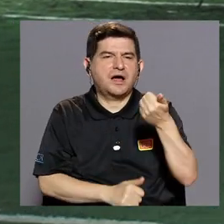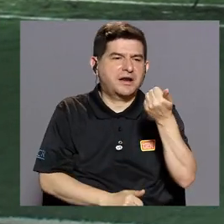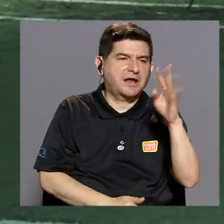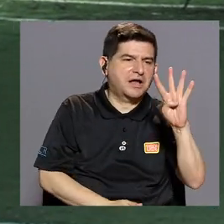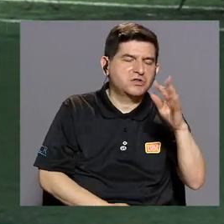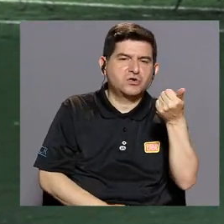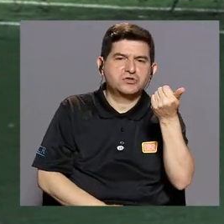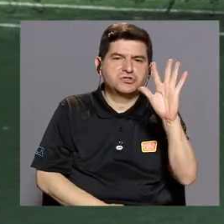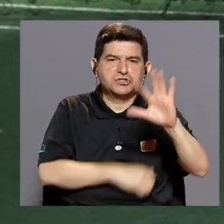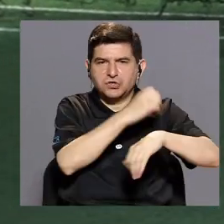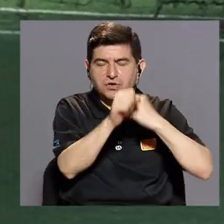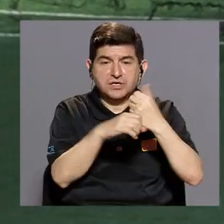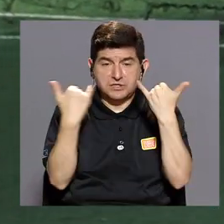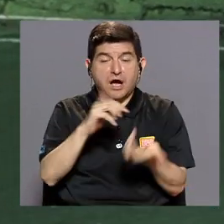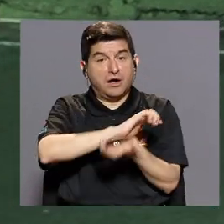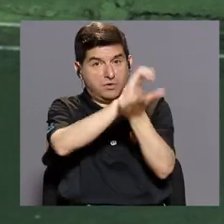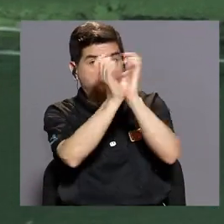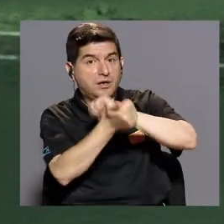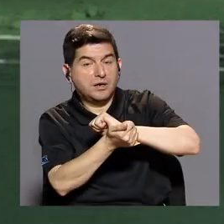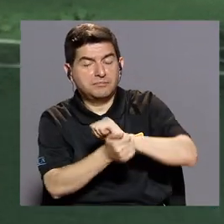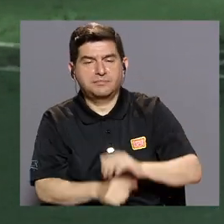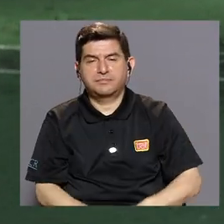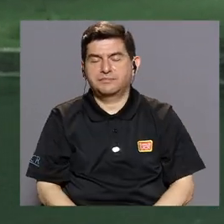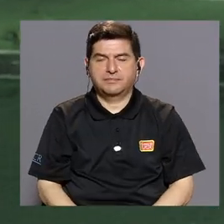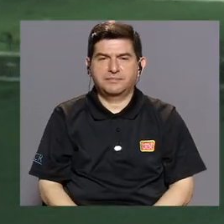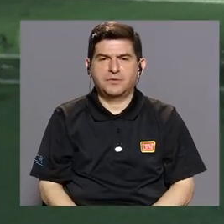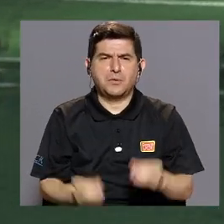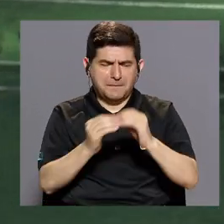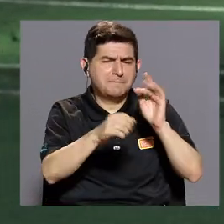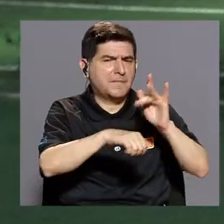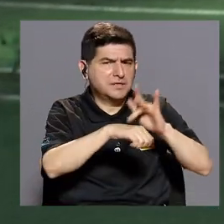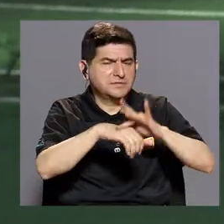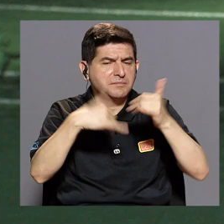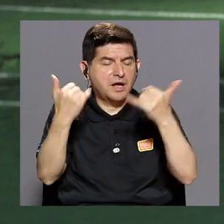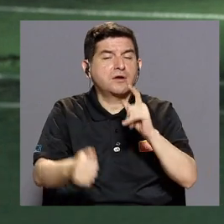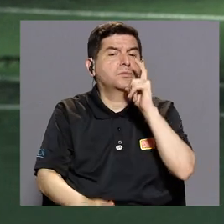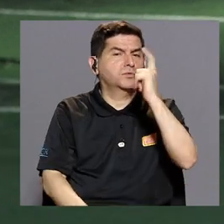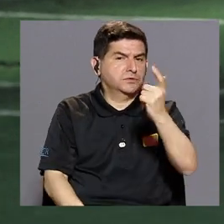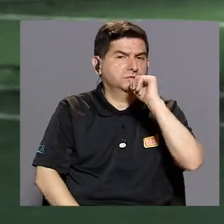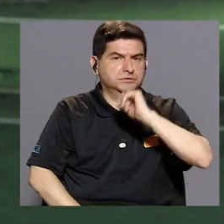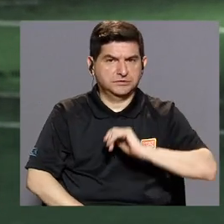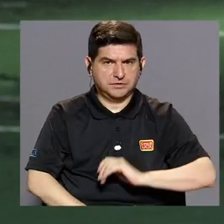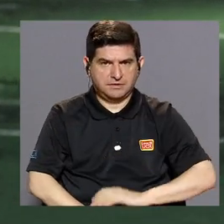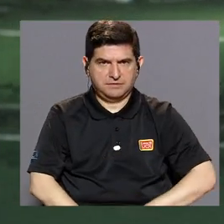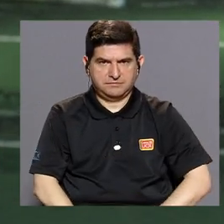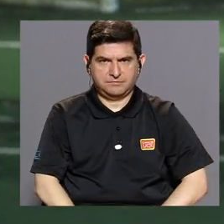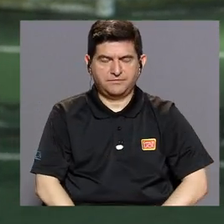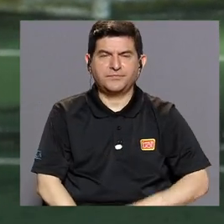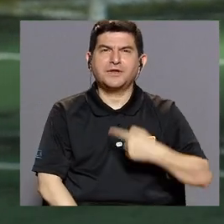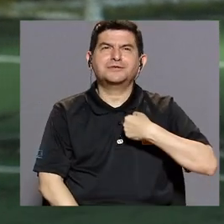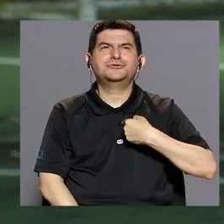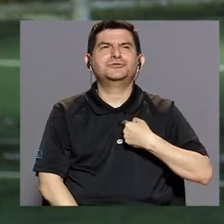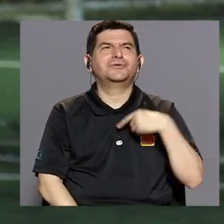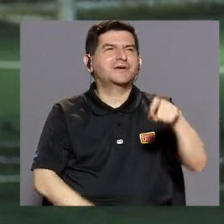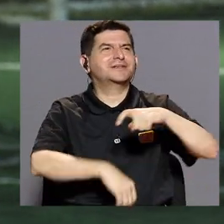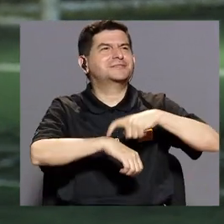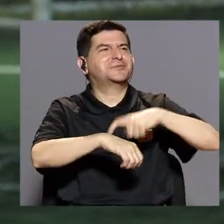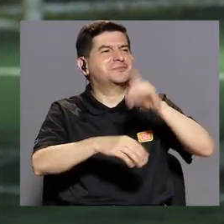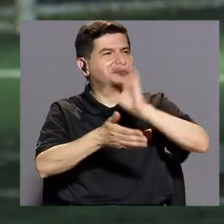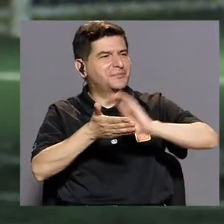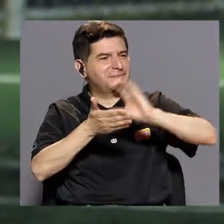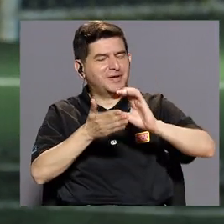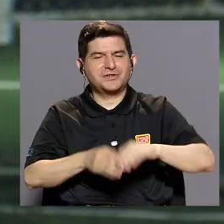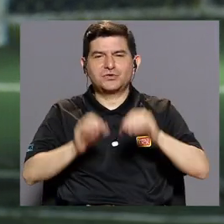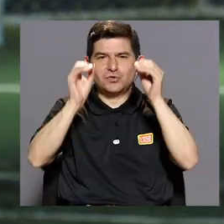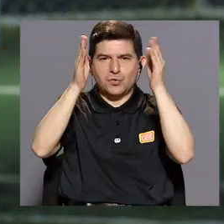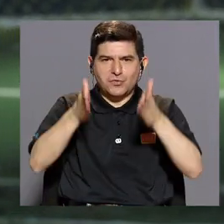14, 15 años, ahora ha cambiado un poco, ¿verdad? Ha sido un poco más tempranas, por dicha. Y yo estaba en el colegio y